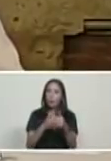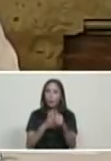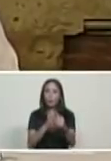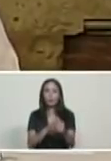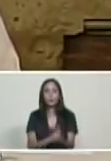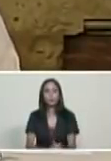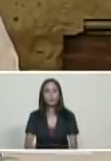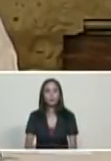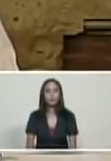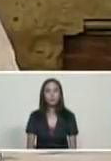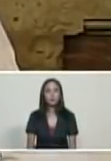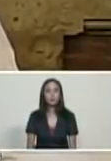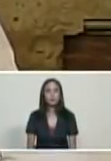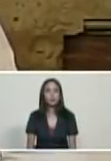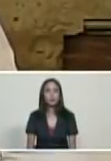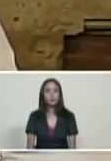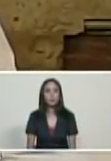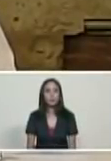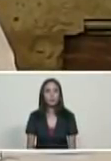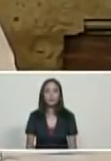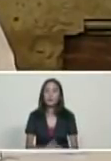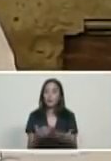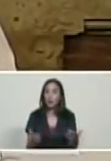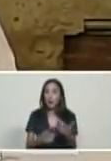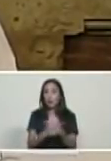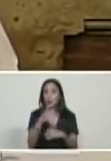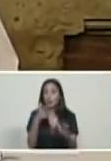y avanzando. Y en términos de avance,